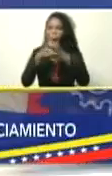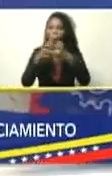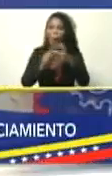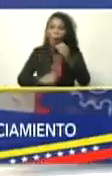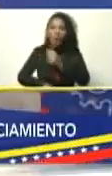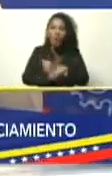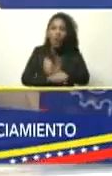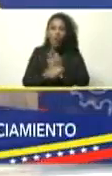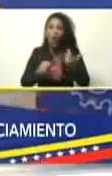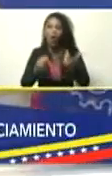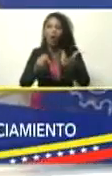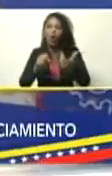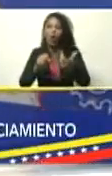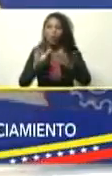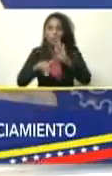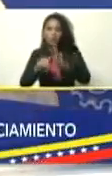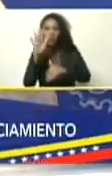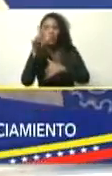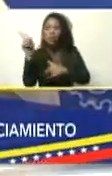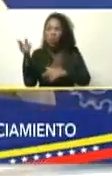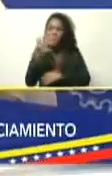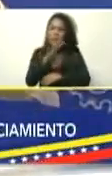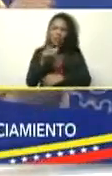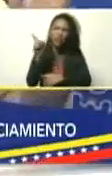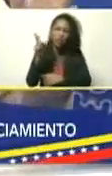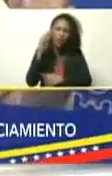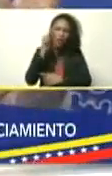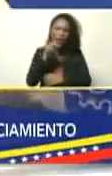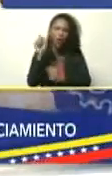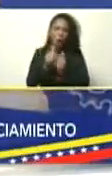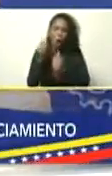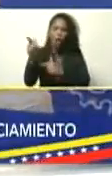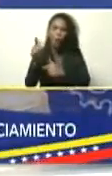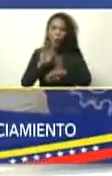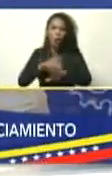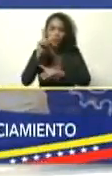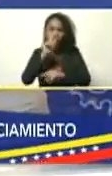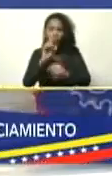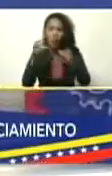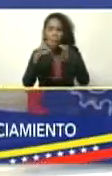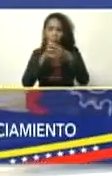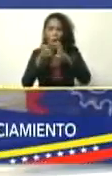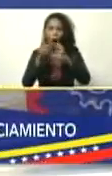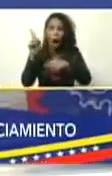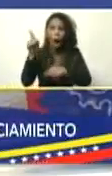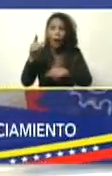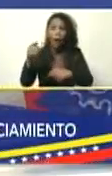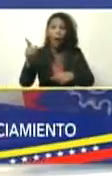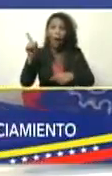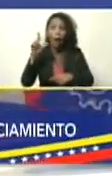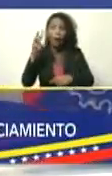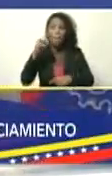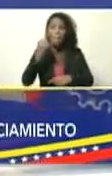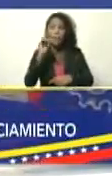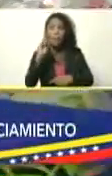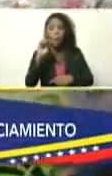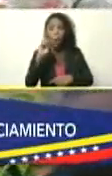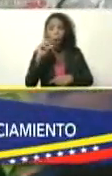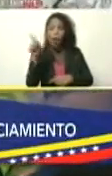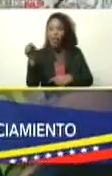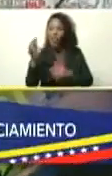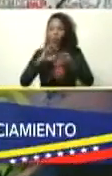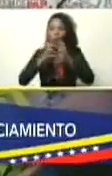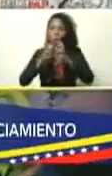qué? Mimu Varga, me parece que tiene algo que ver contigo, porque si hay un balón, ahí está Mimu. ¿Qué me cuenta de